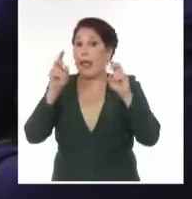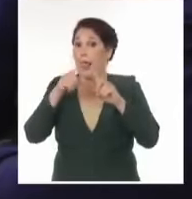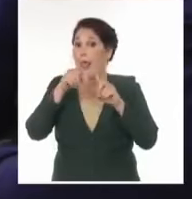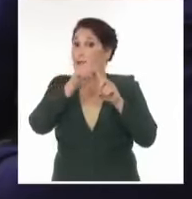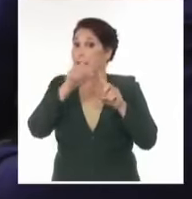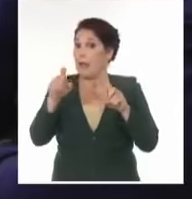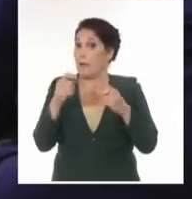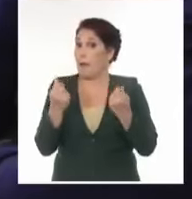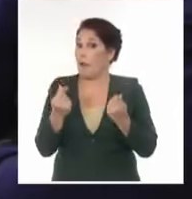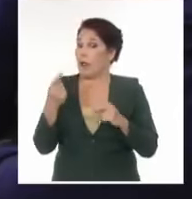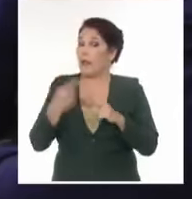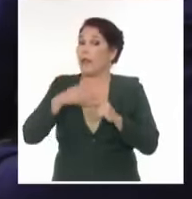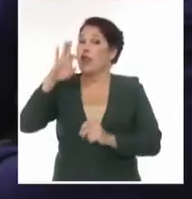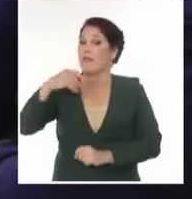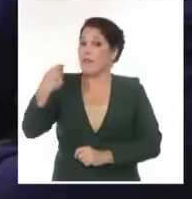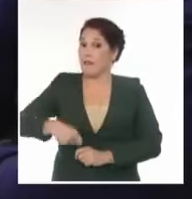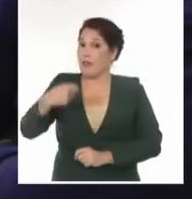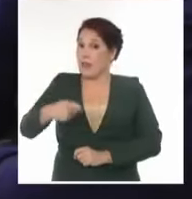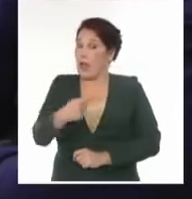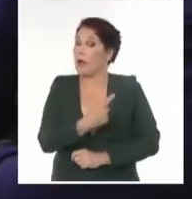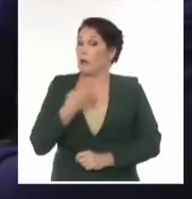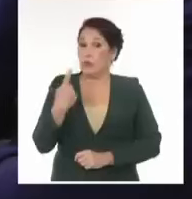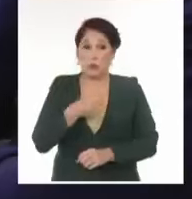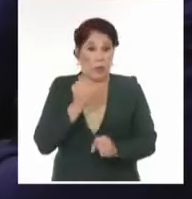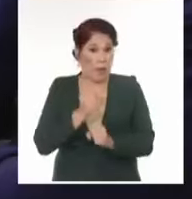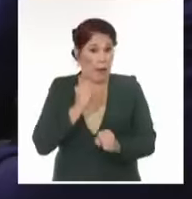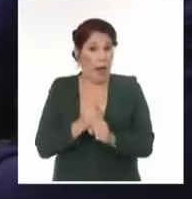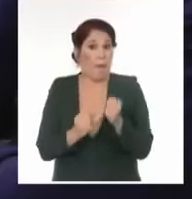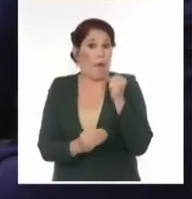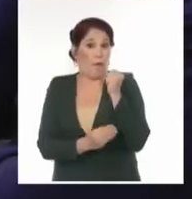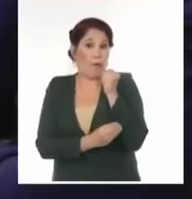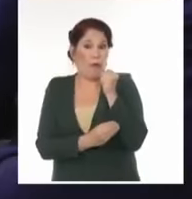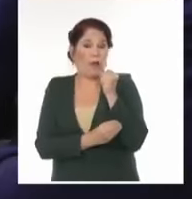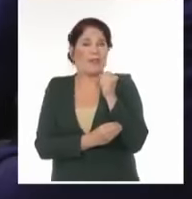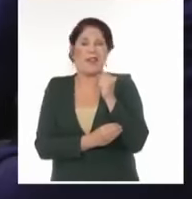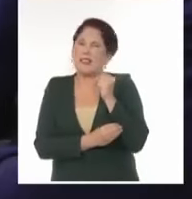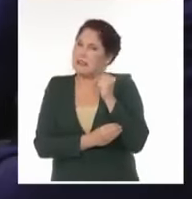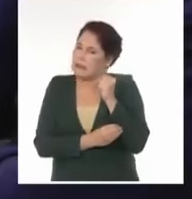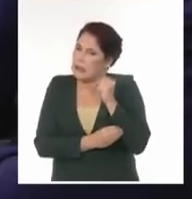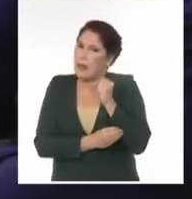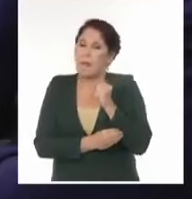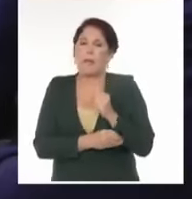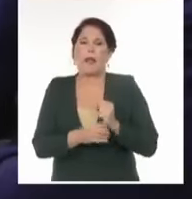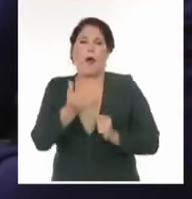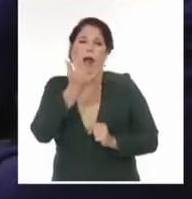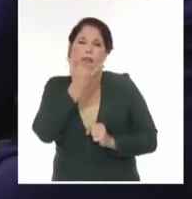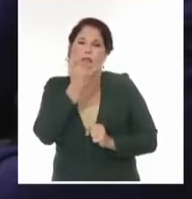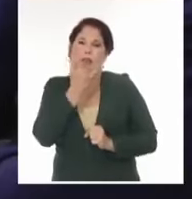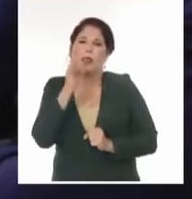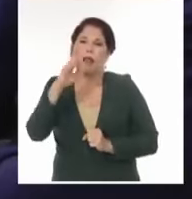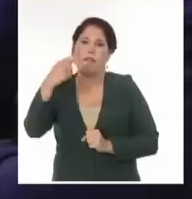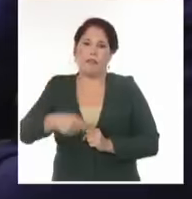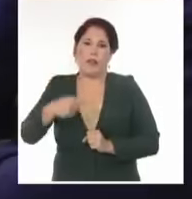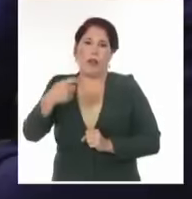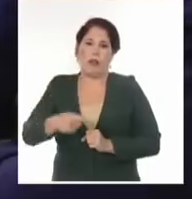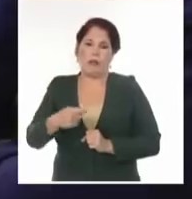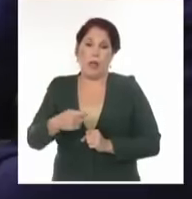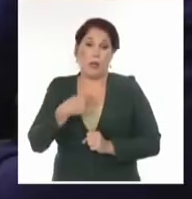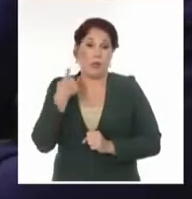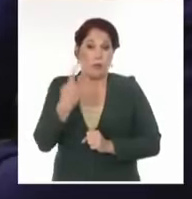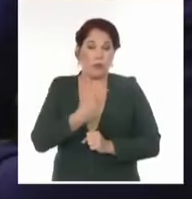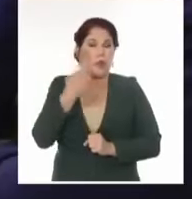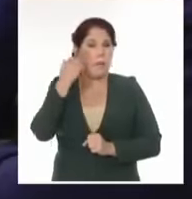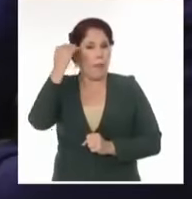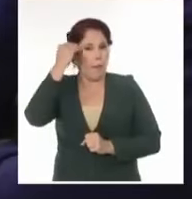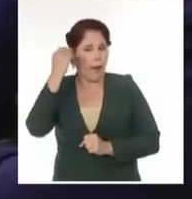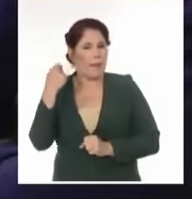fiscales son temas en los que se ha trabajado muy arduamente, pero el déficit fiscal proyectado sigue siendo un déficit fiscal alto y la capacidad que tengamos de